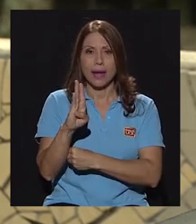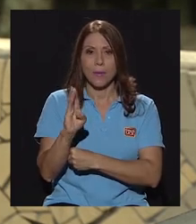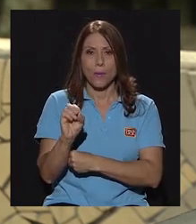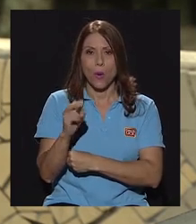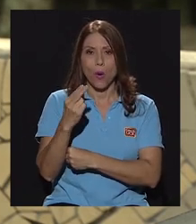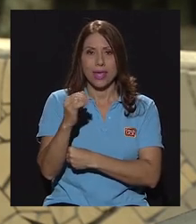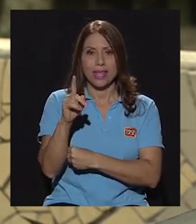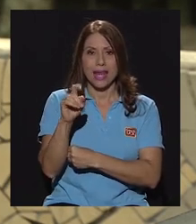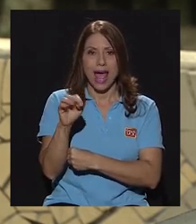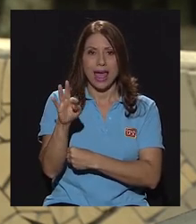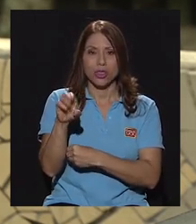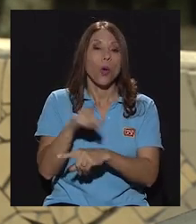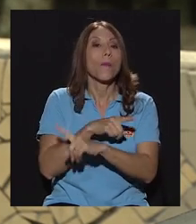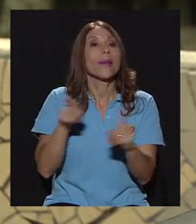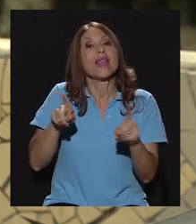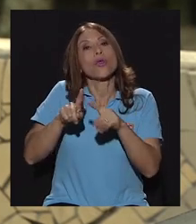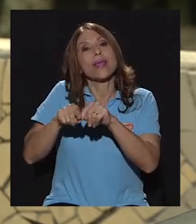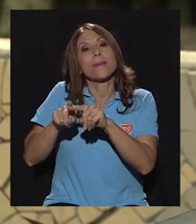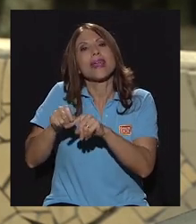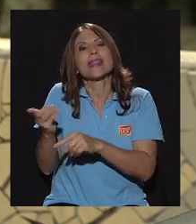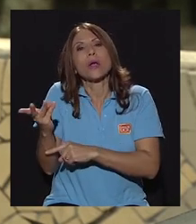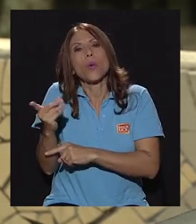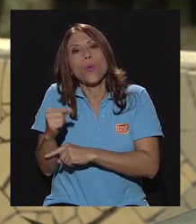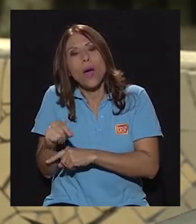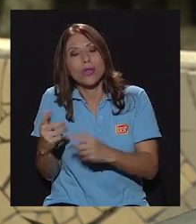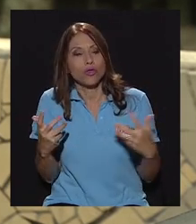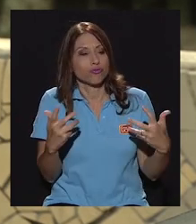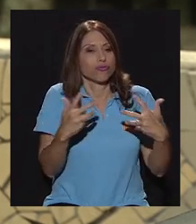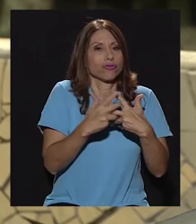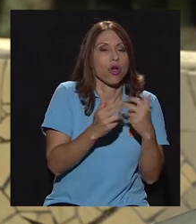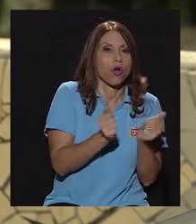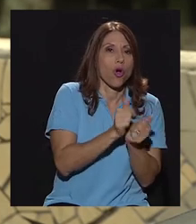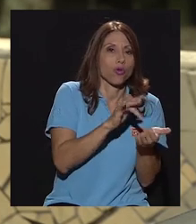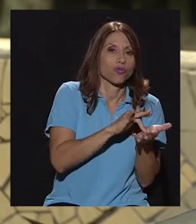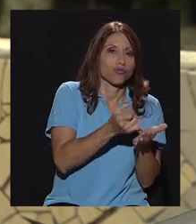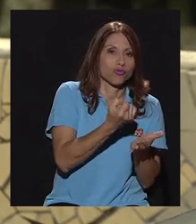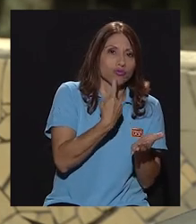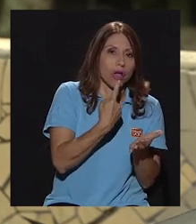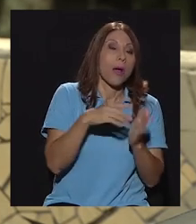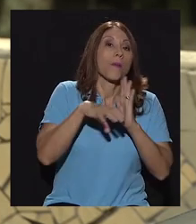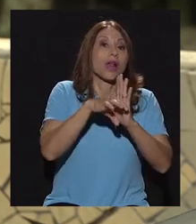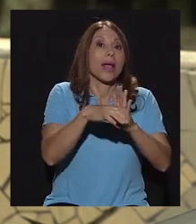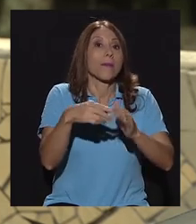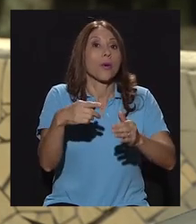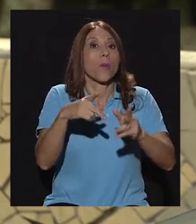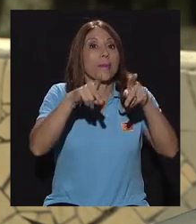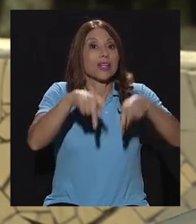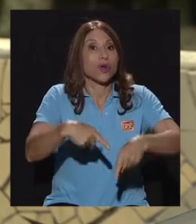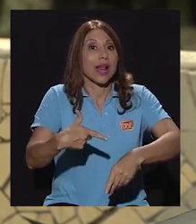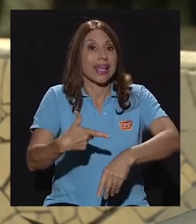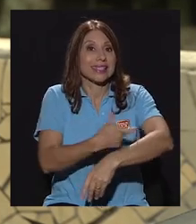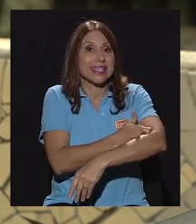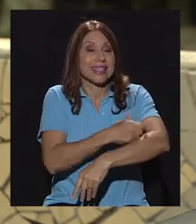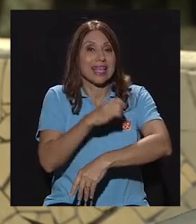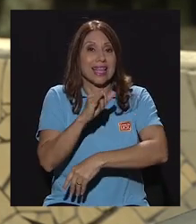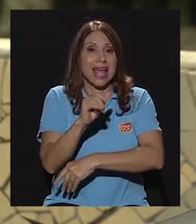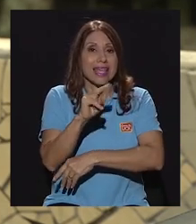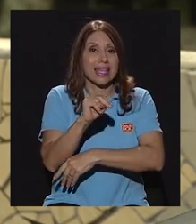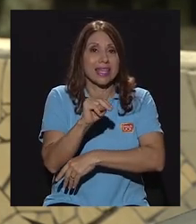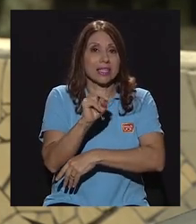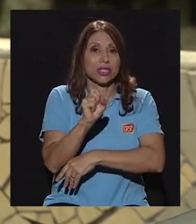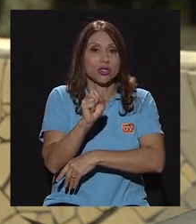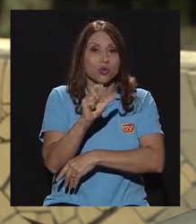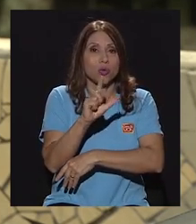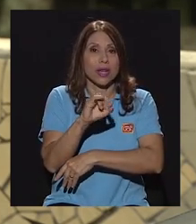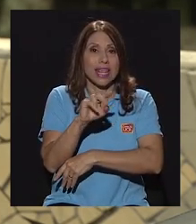de acuerdo a la terapia farmacológica. No va a ser lo mismo una persona que se inyecte insulina 2-3 veces al